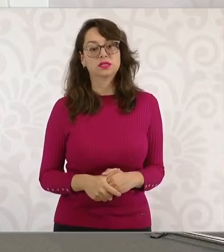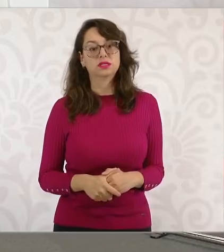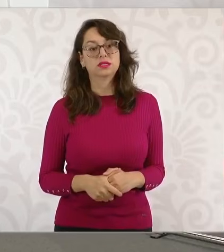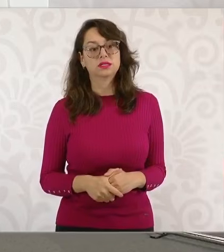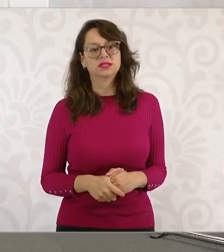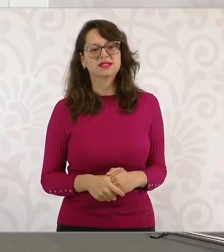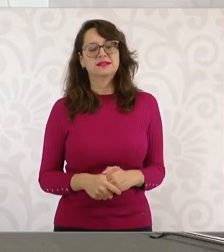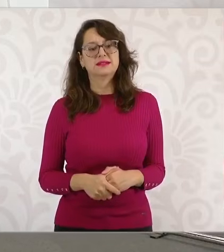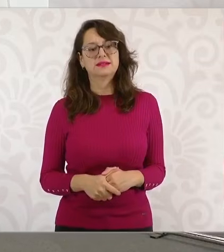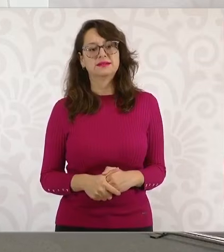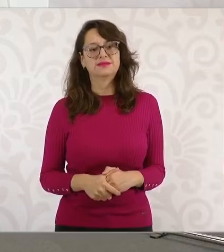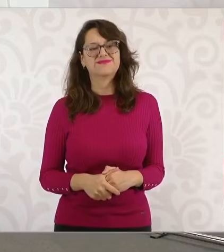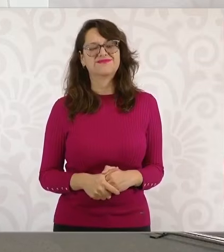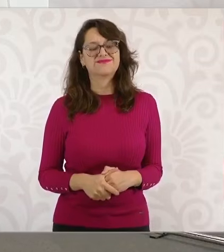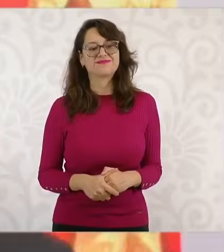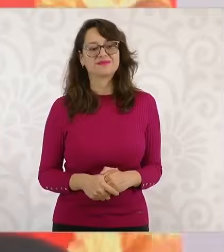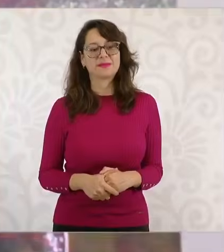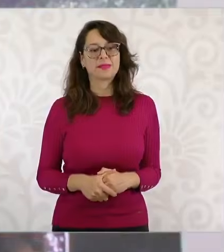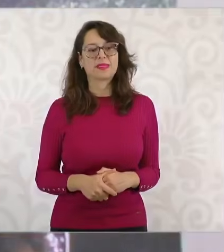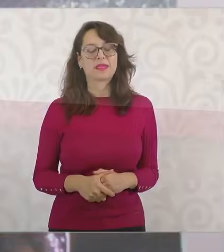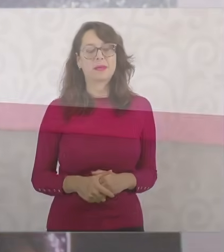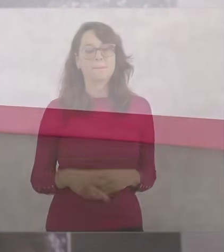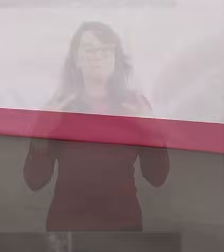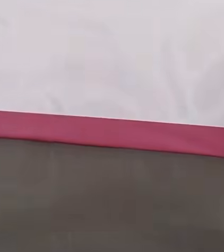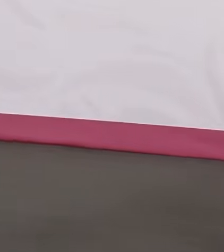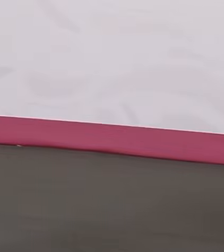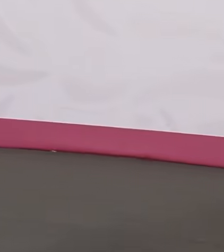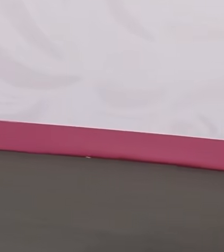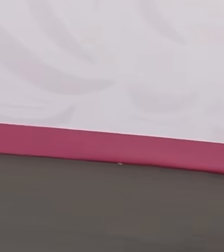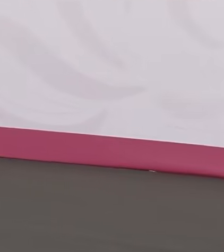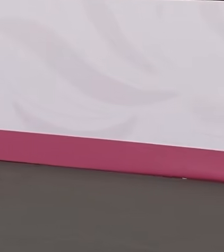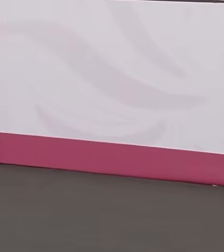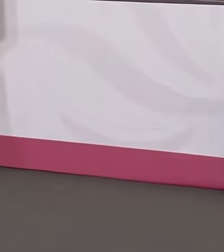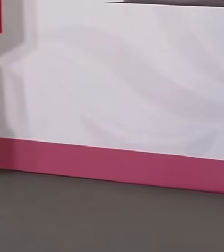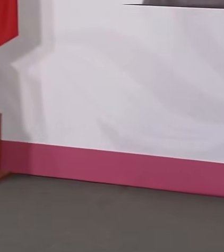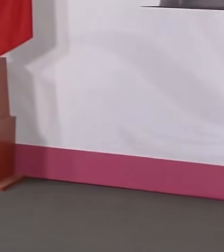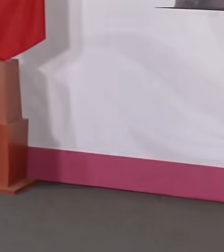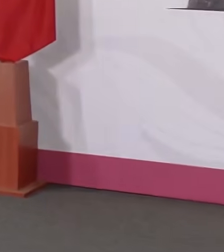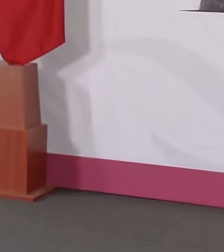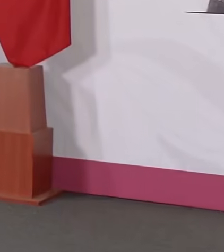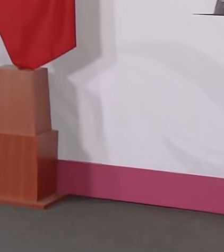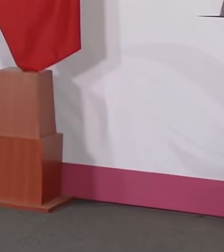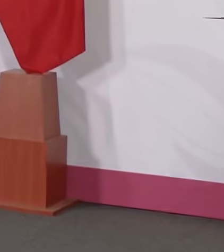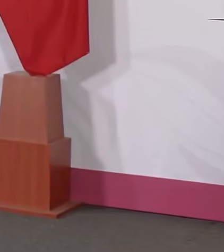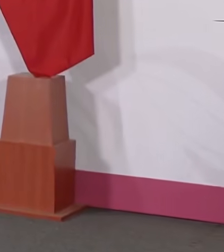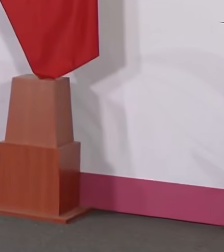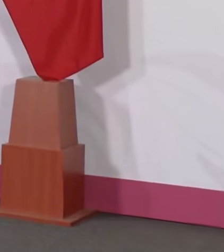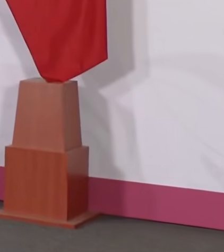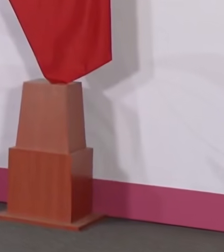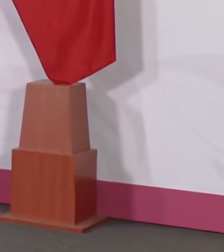Pero vean la gente contenta, feliz. ¿Qué tal el concierto de ayer?